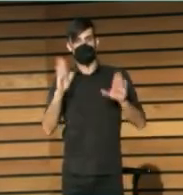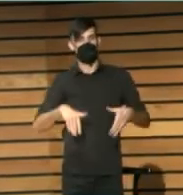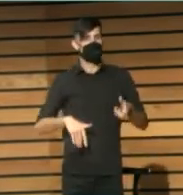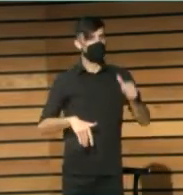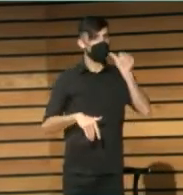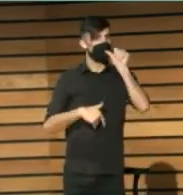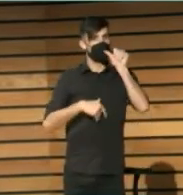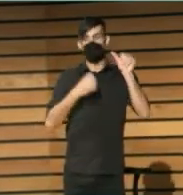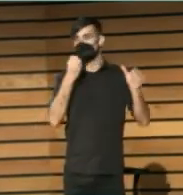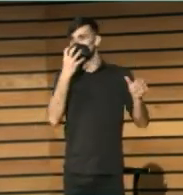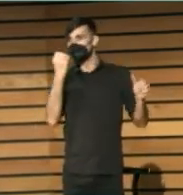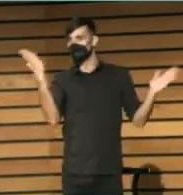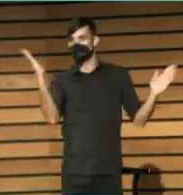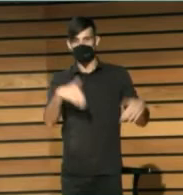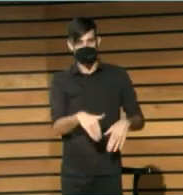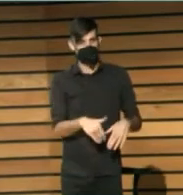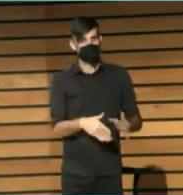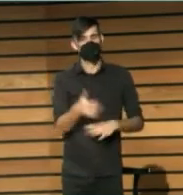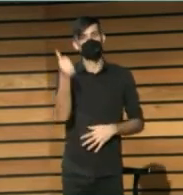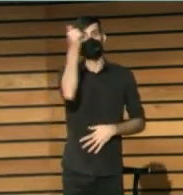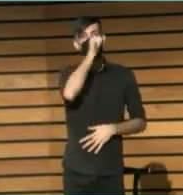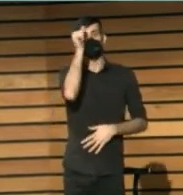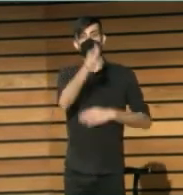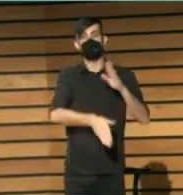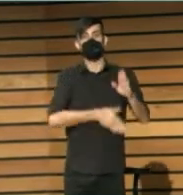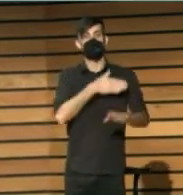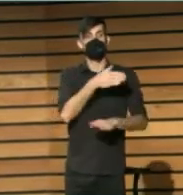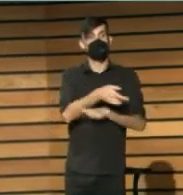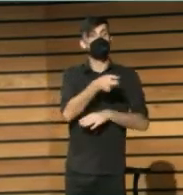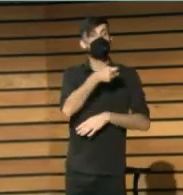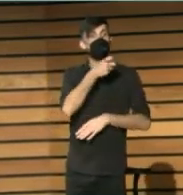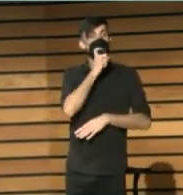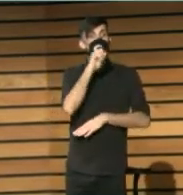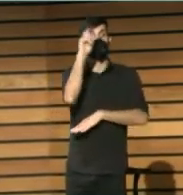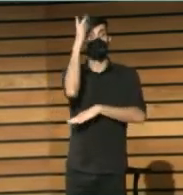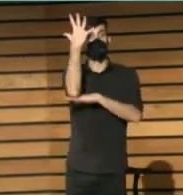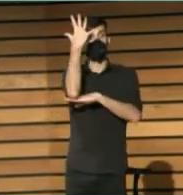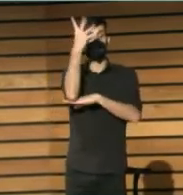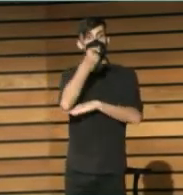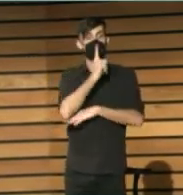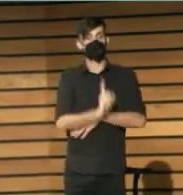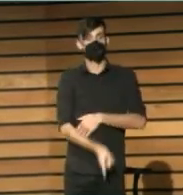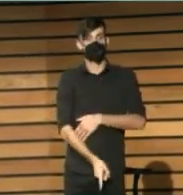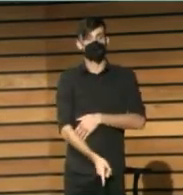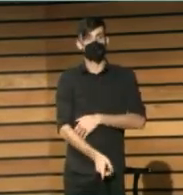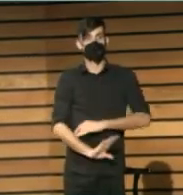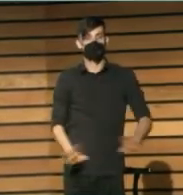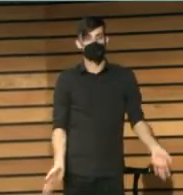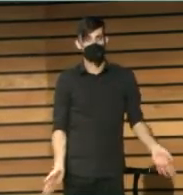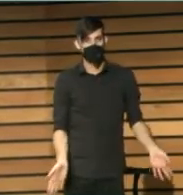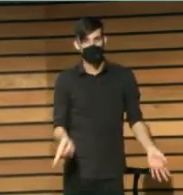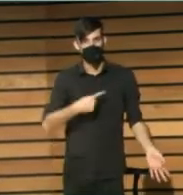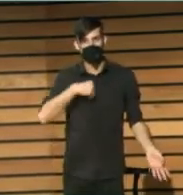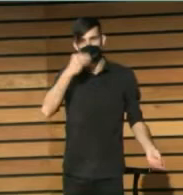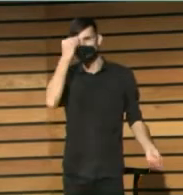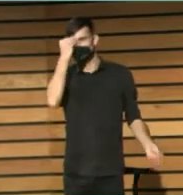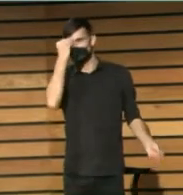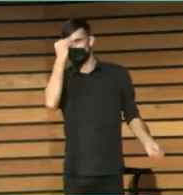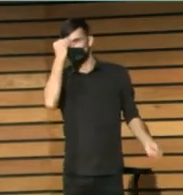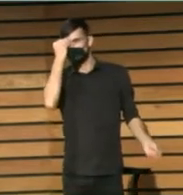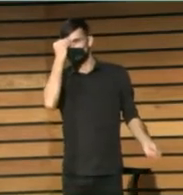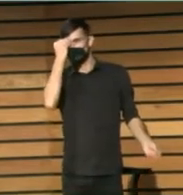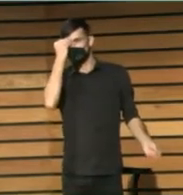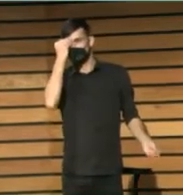flores. Así que los chicos íbamos a mear debajo de la palmera. Pero nunca nos preguntábamos si por eso